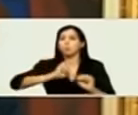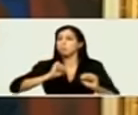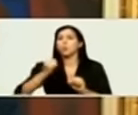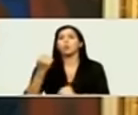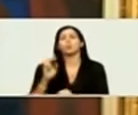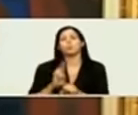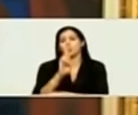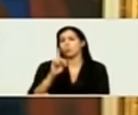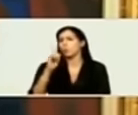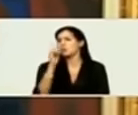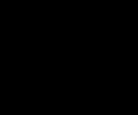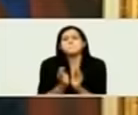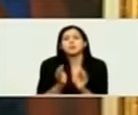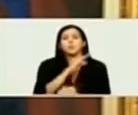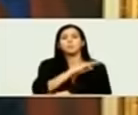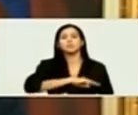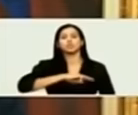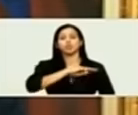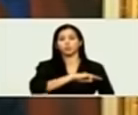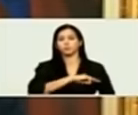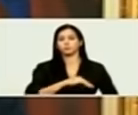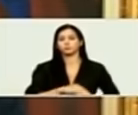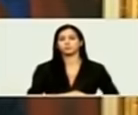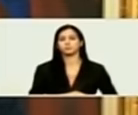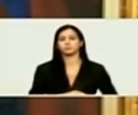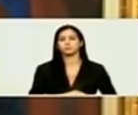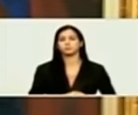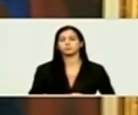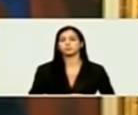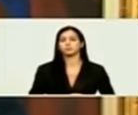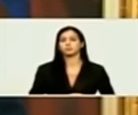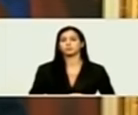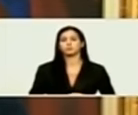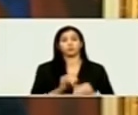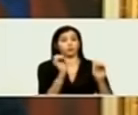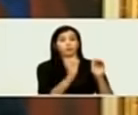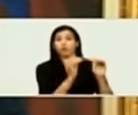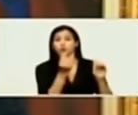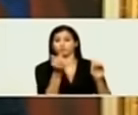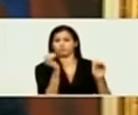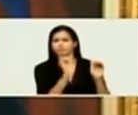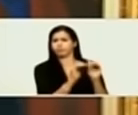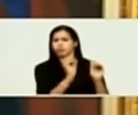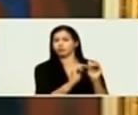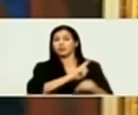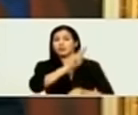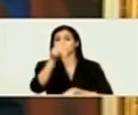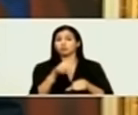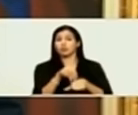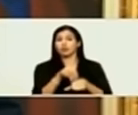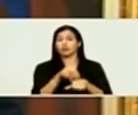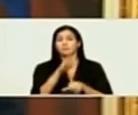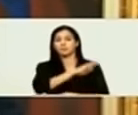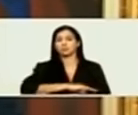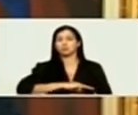verdad la La traición a la patria son es un delito que está contemplado en Venezuela casualmente